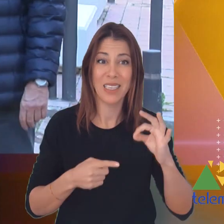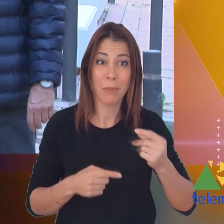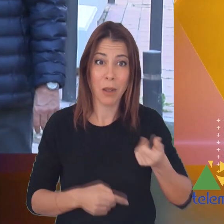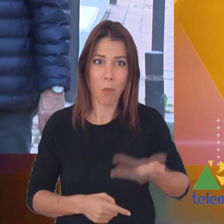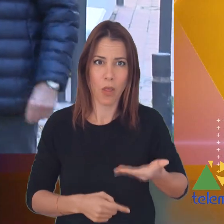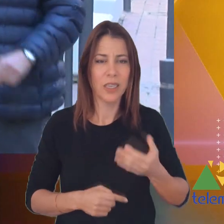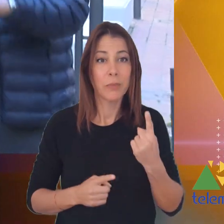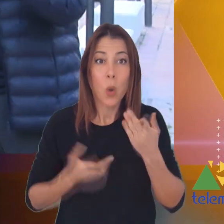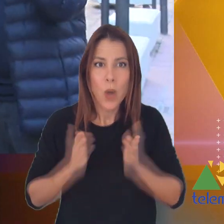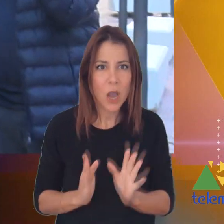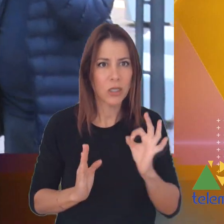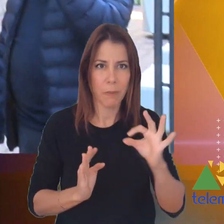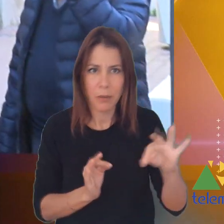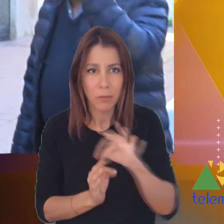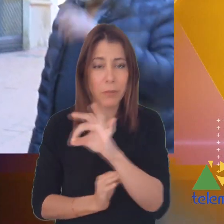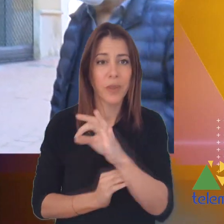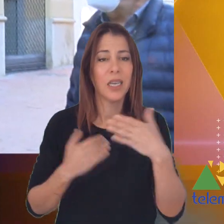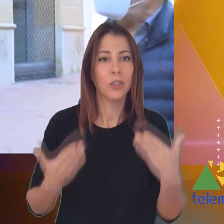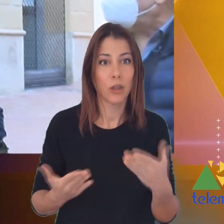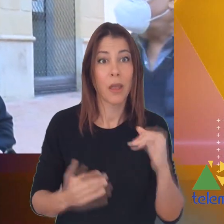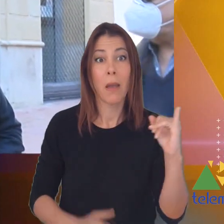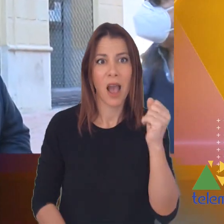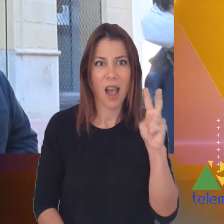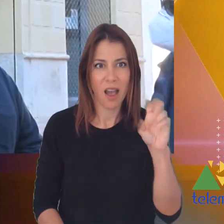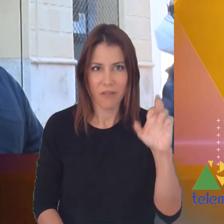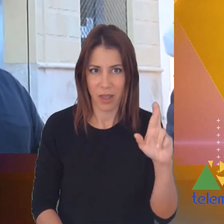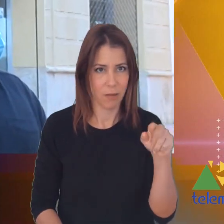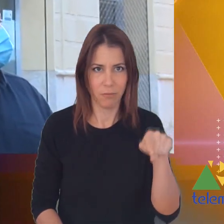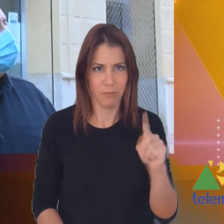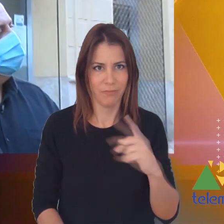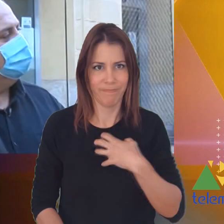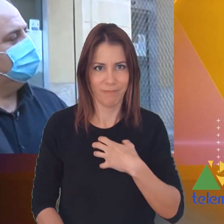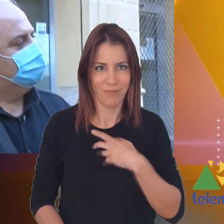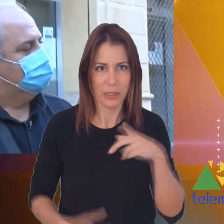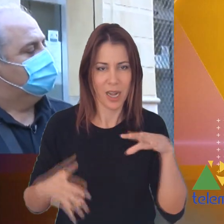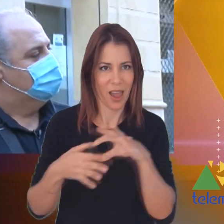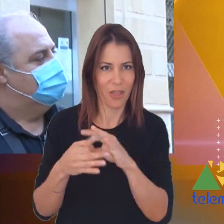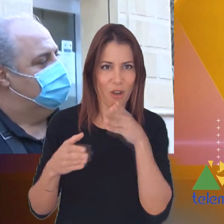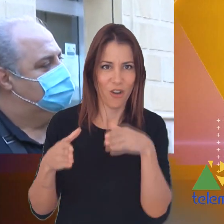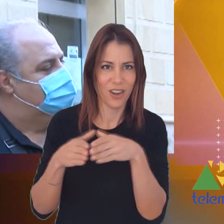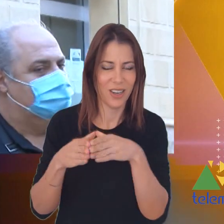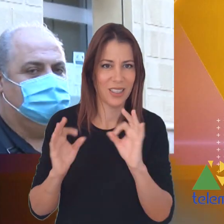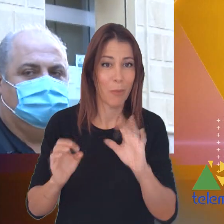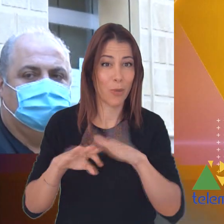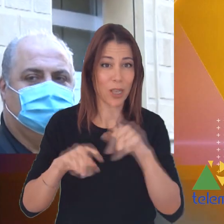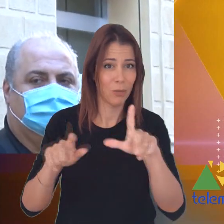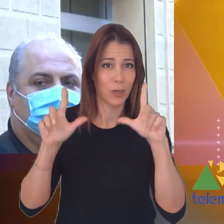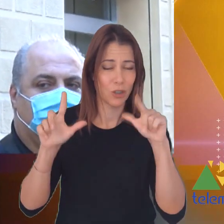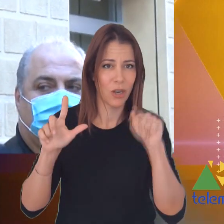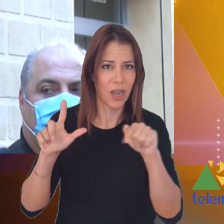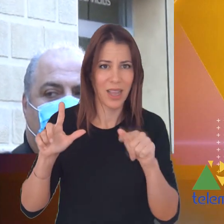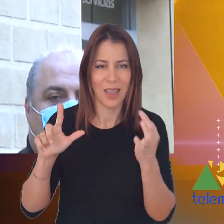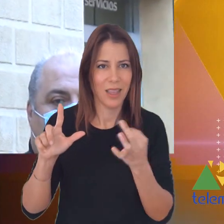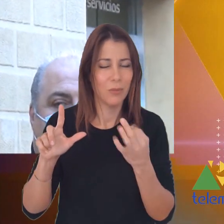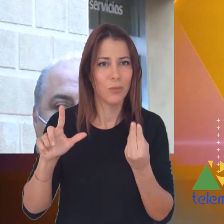carrera eclesiástica de aquella época, pero Javier de Burgos no es un personaje que se pueda dedicar al tema eclesiástico, ¿no? Personaje que